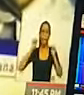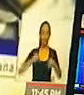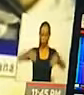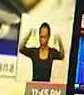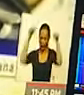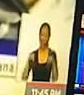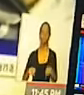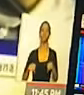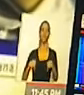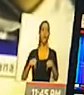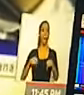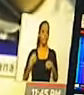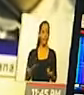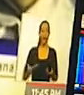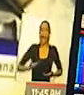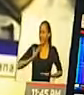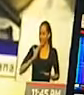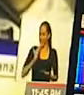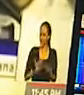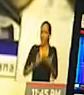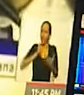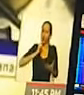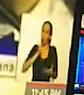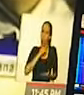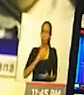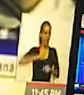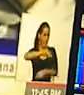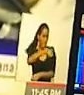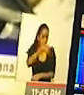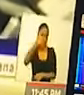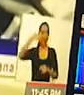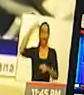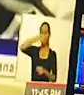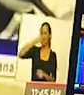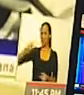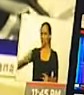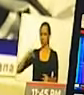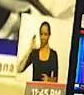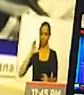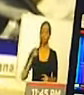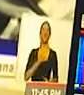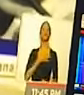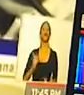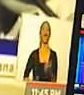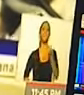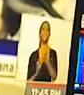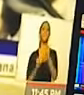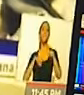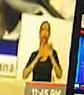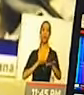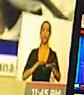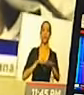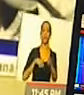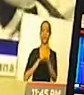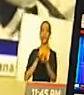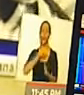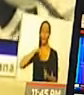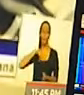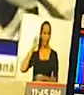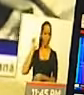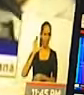para agradecerle en nombre de la gran mayoría del país por querer impulsar el desarrollo de nuestra patria,